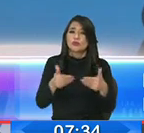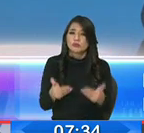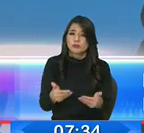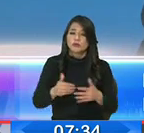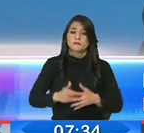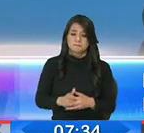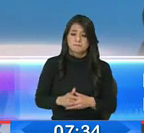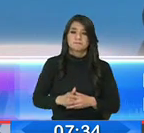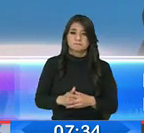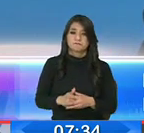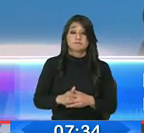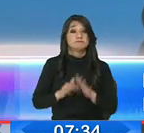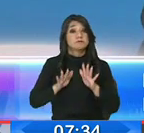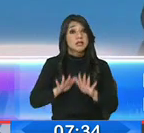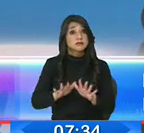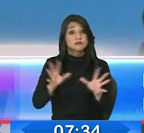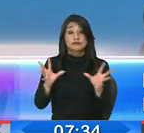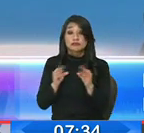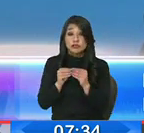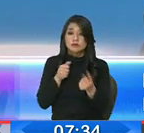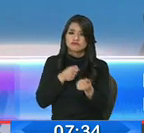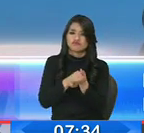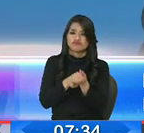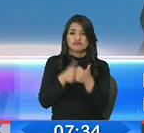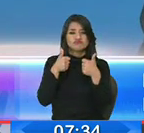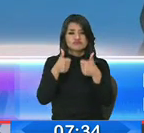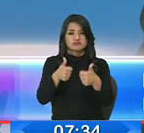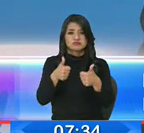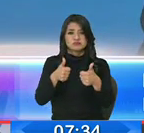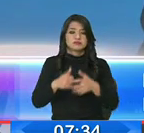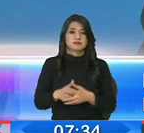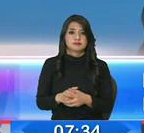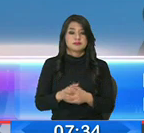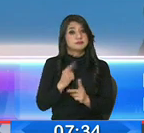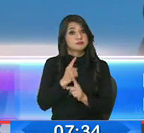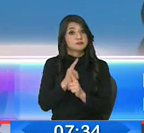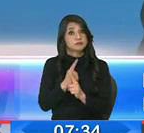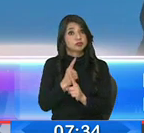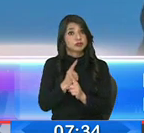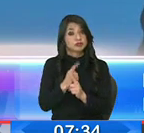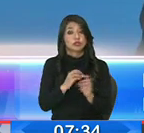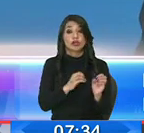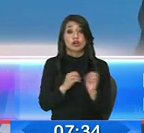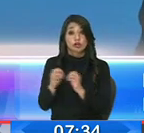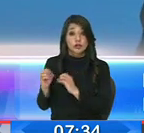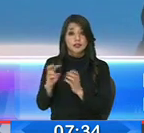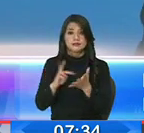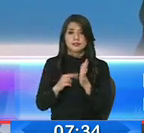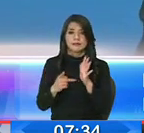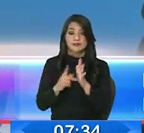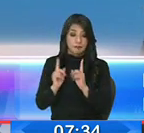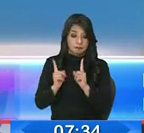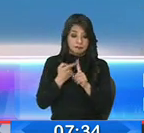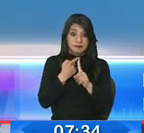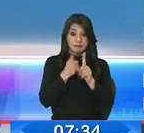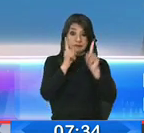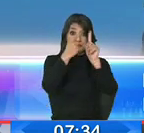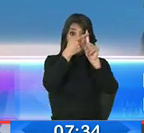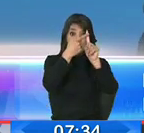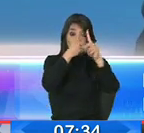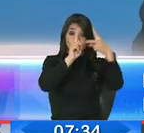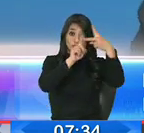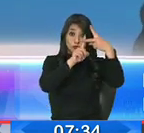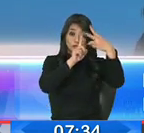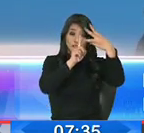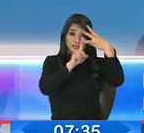medida en la que contribuyamos todos a poner orden, entonces, y poner orden es poner primero lo que es primero, segundo lo que